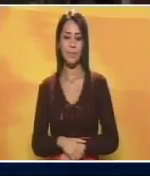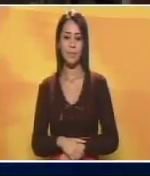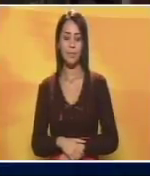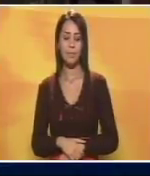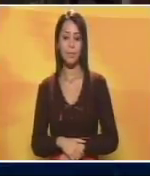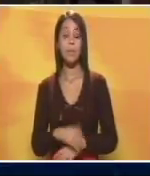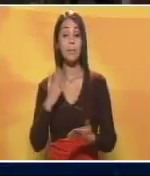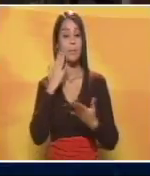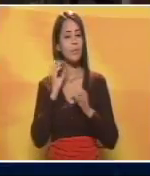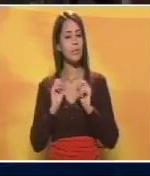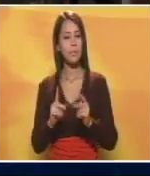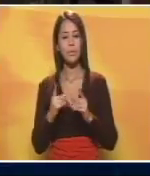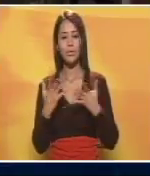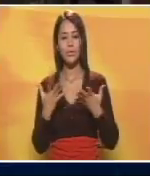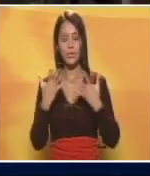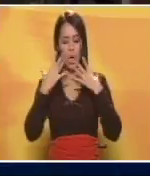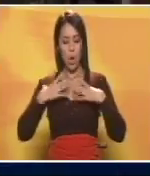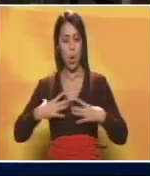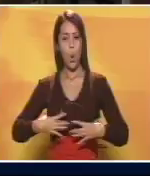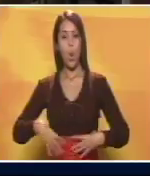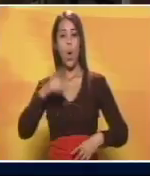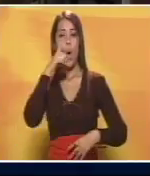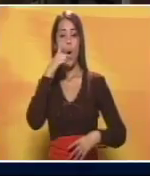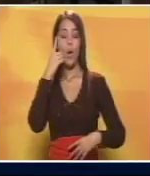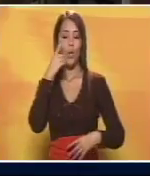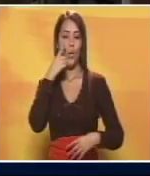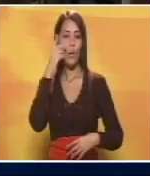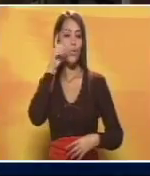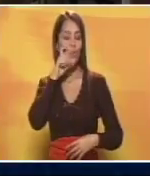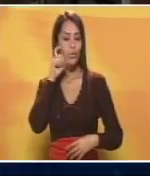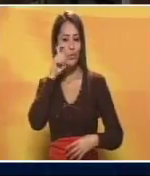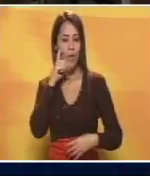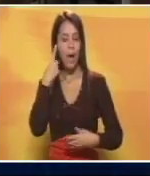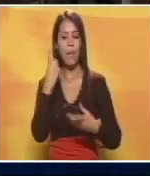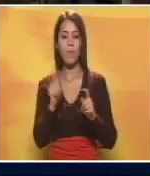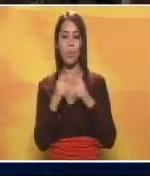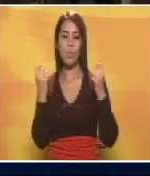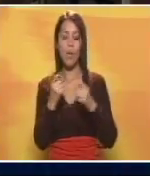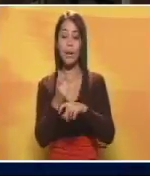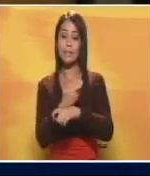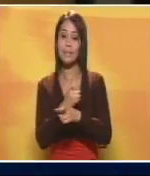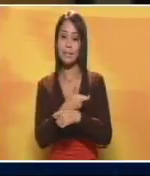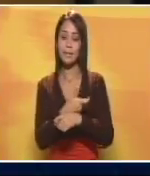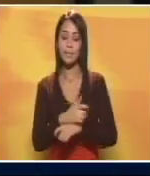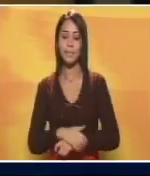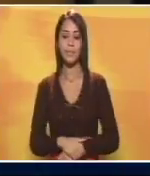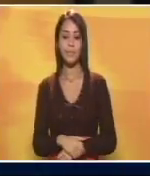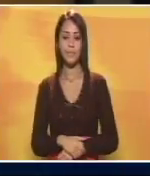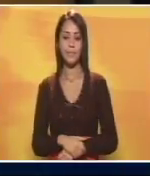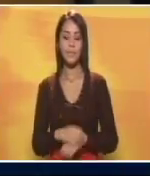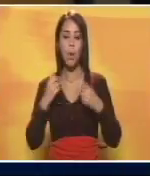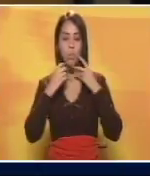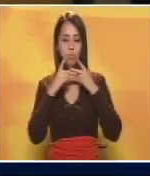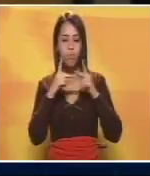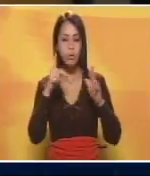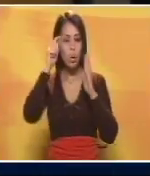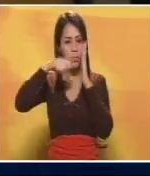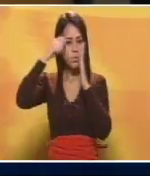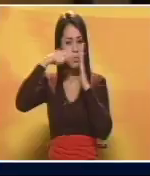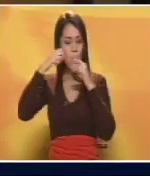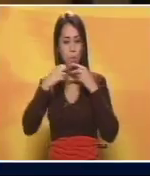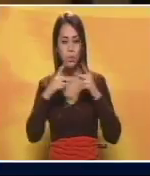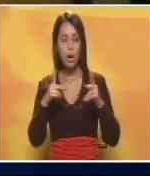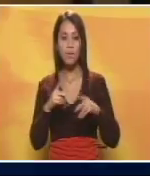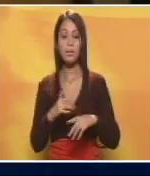pero en esta oportunidad de color rosa, con el fin de apoyar a una campaña contra el cáncer. En el video difundido en las plataformas digitales, se